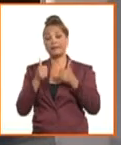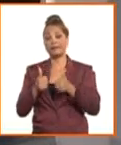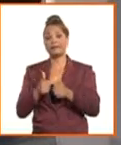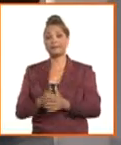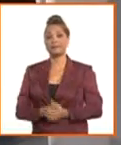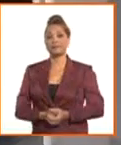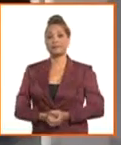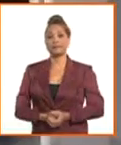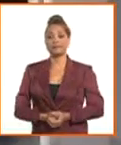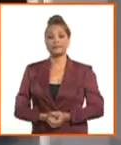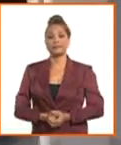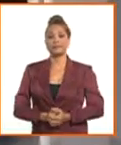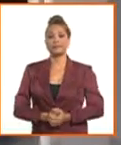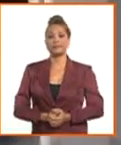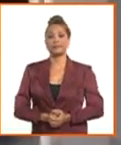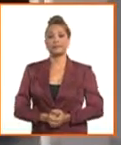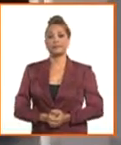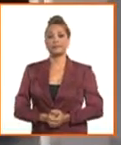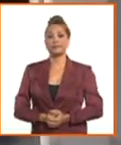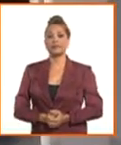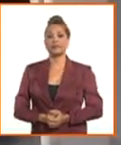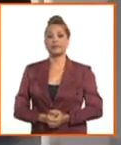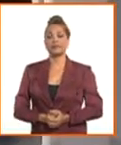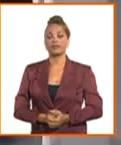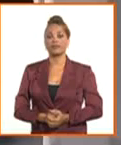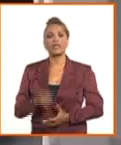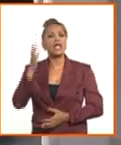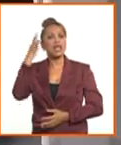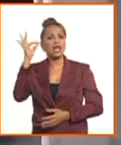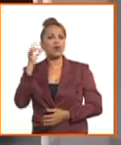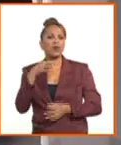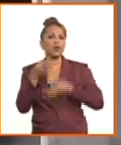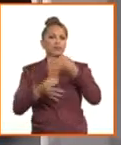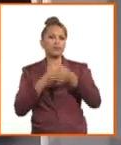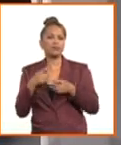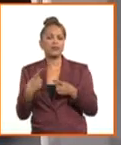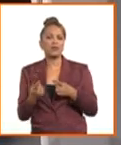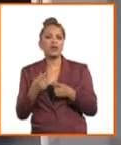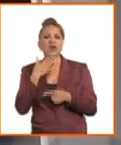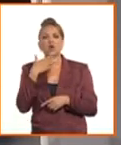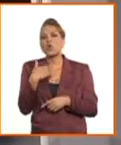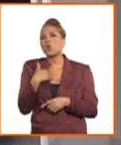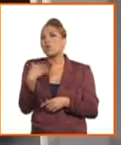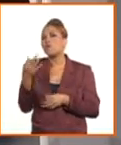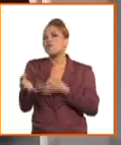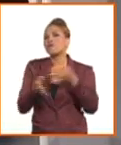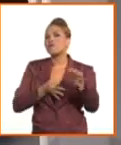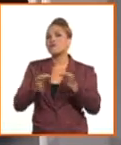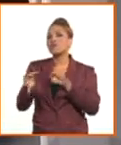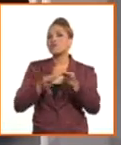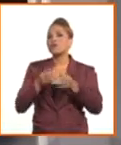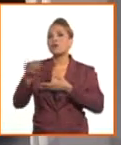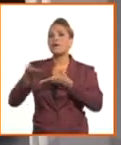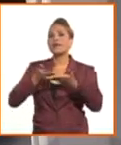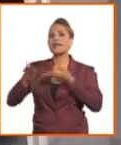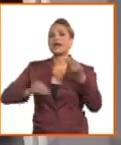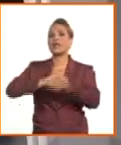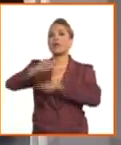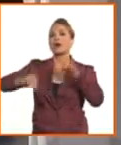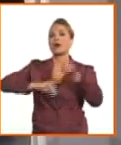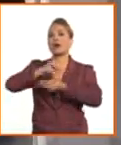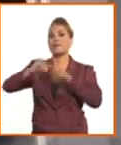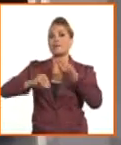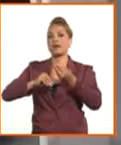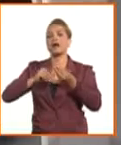también. Entonces, ¿cuál es la lógica de esto? Tú dices, bueno, ¿cómo debe funcionar coherentemente un mercado cambiario? Vamos a dar una explicación de